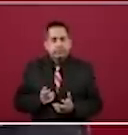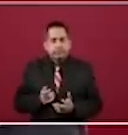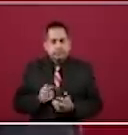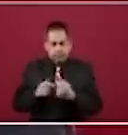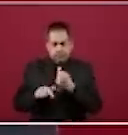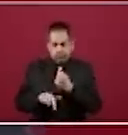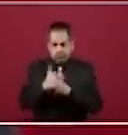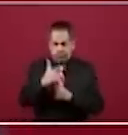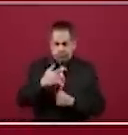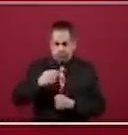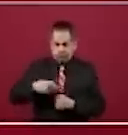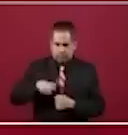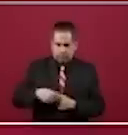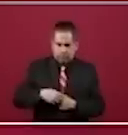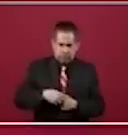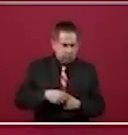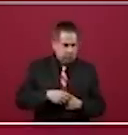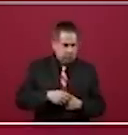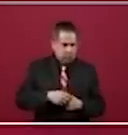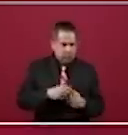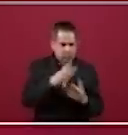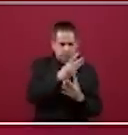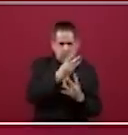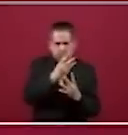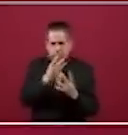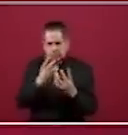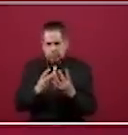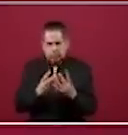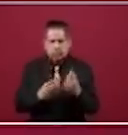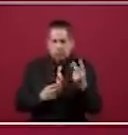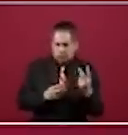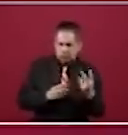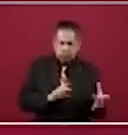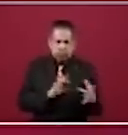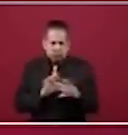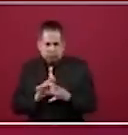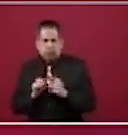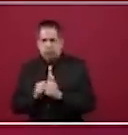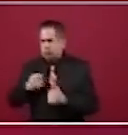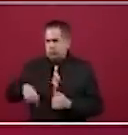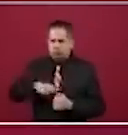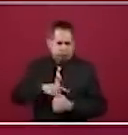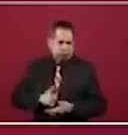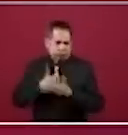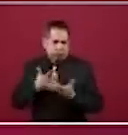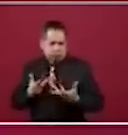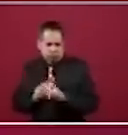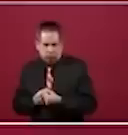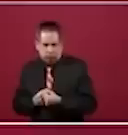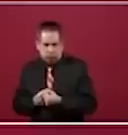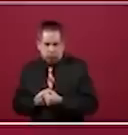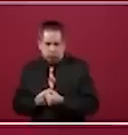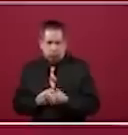12, ¿no? Estamos hablando de dos que tienen vinculación con nosotros, que estuvieron aquí ayudando, que no